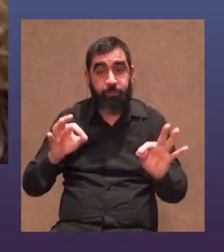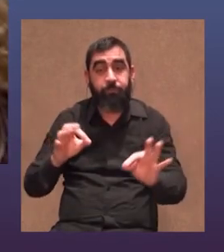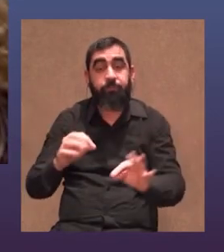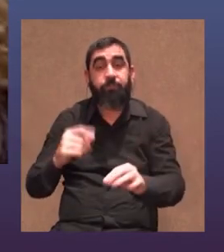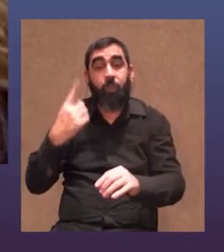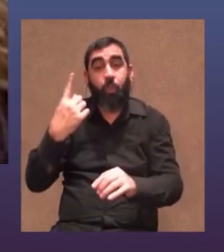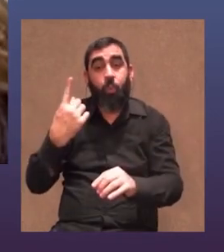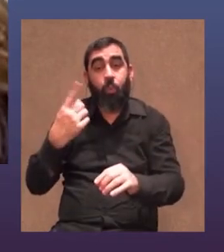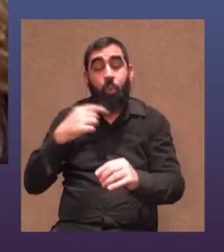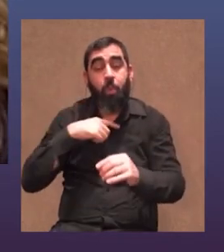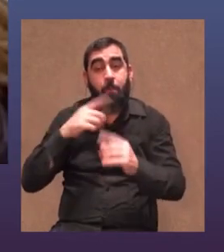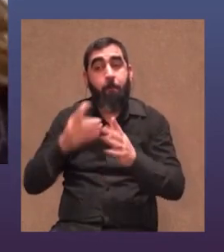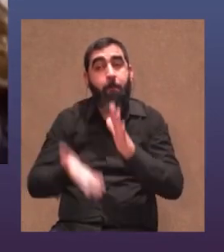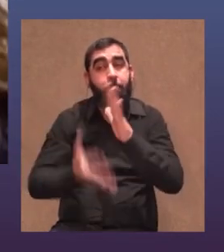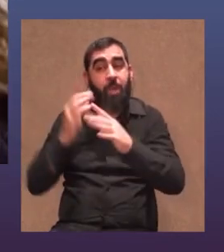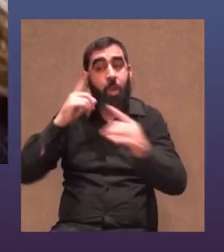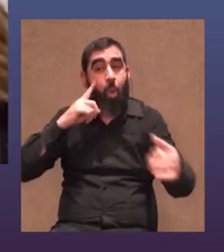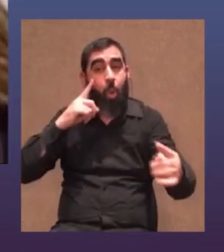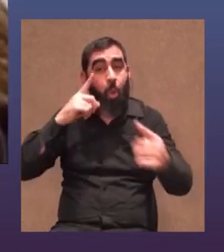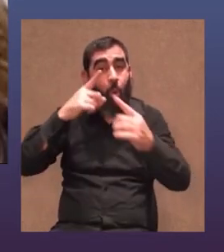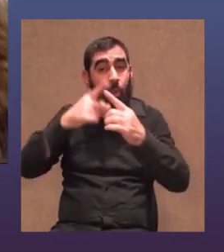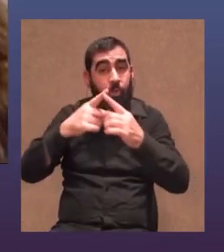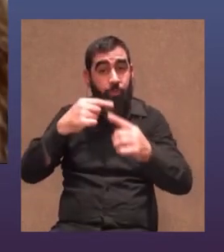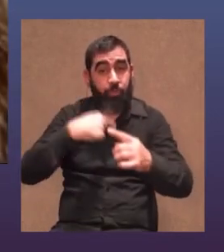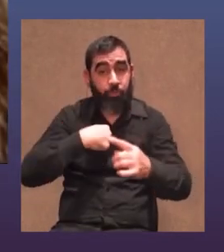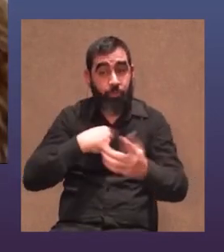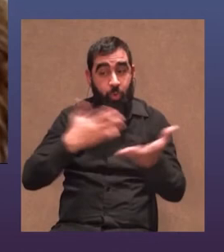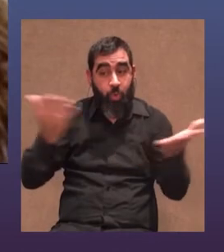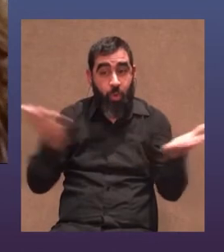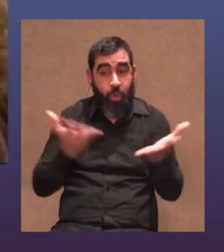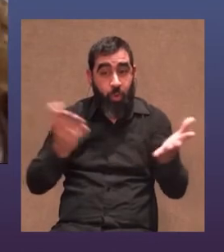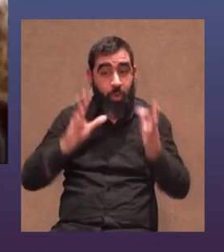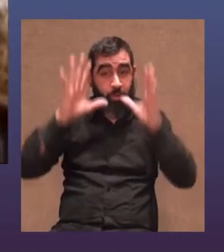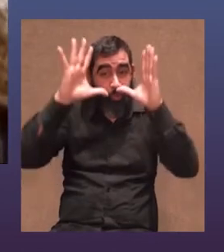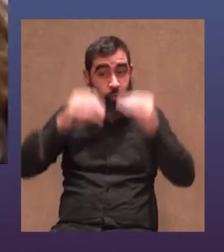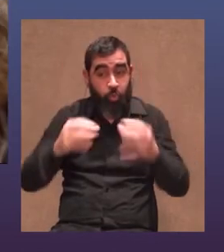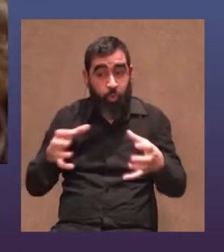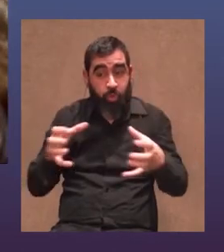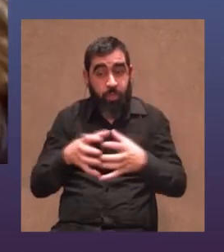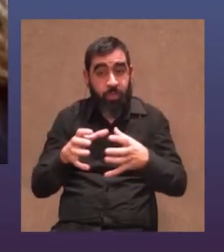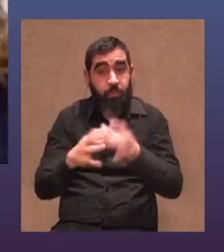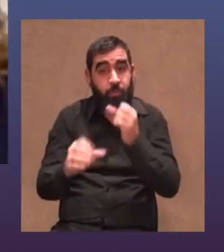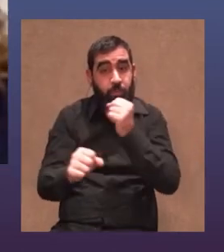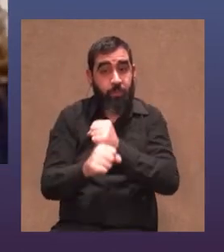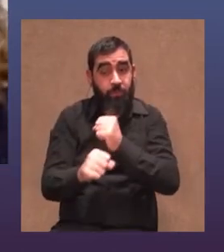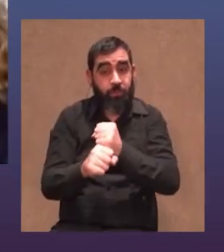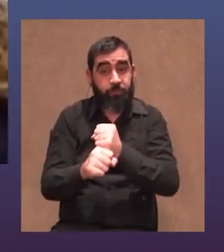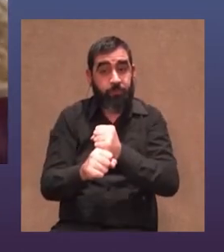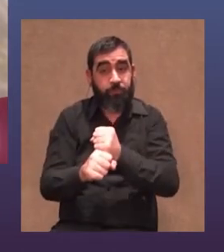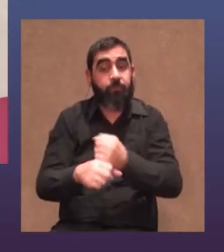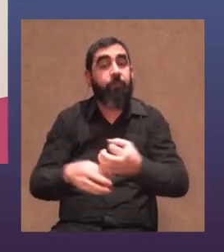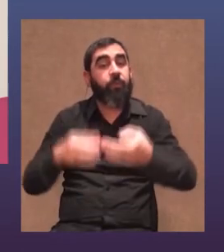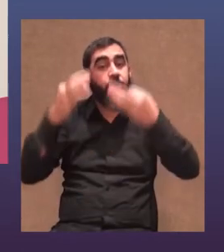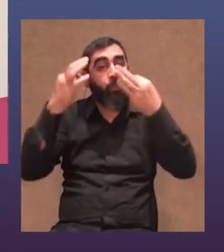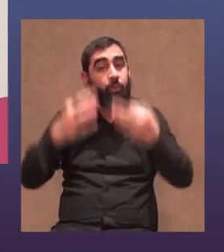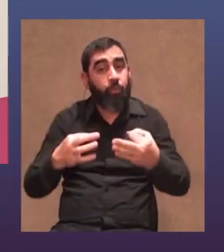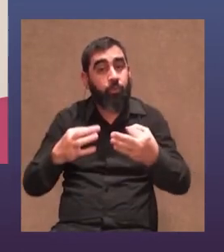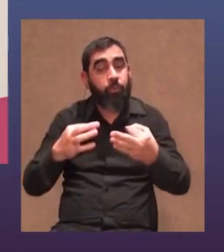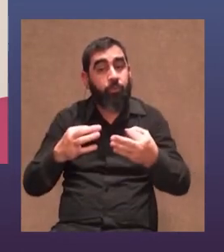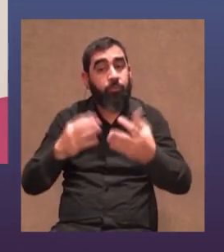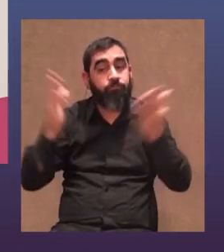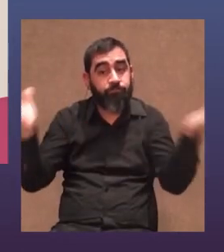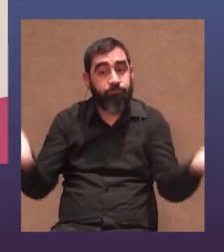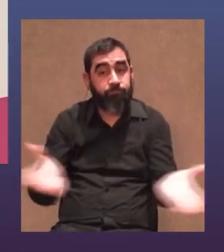uno de los grandes objetivos que tenemos con todo el equipo de trabajo, es justamente, estamos impulsando